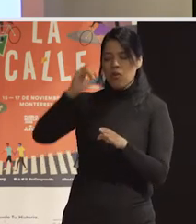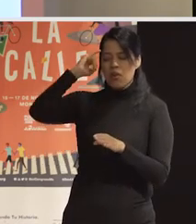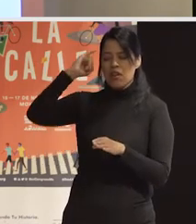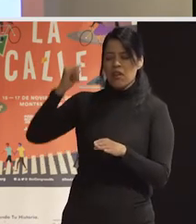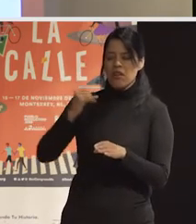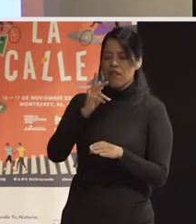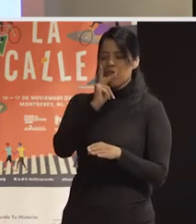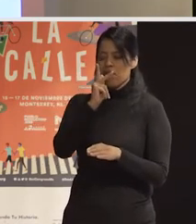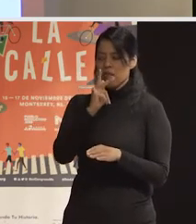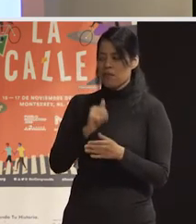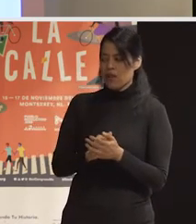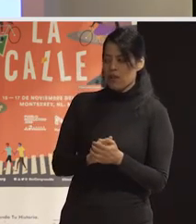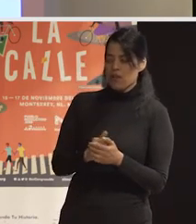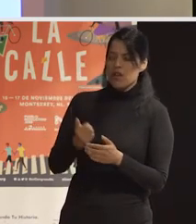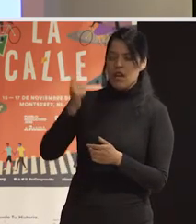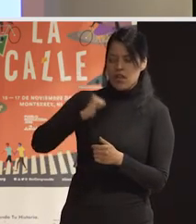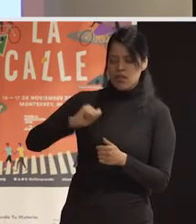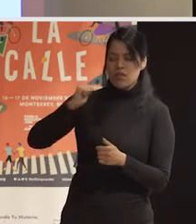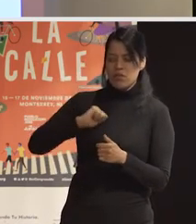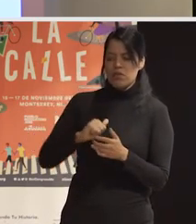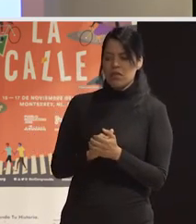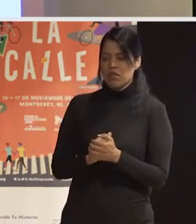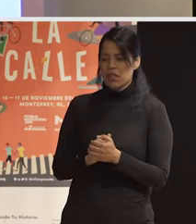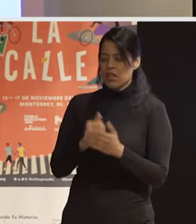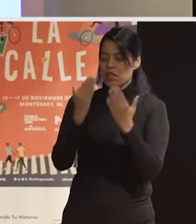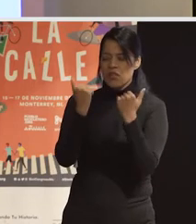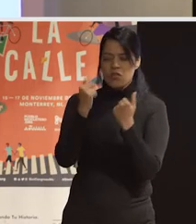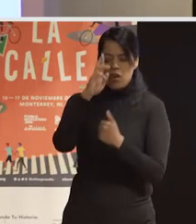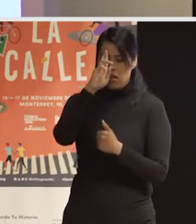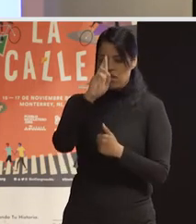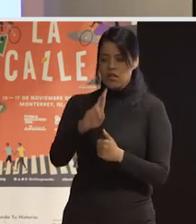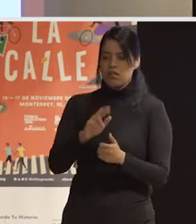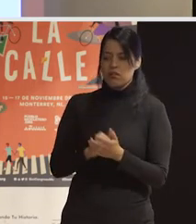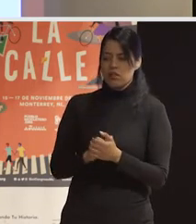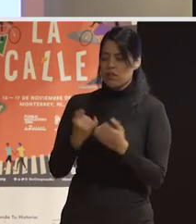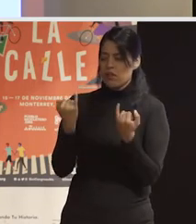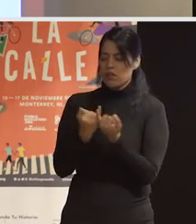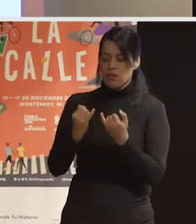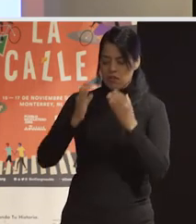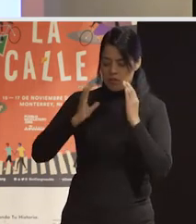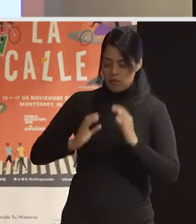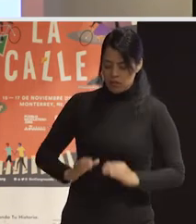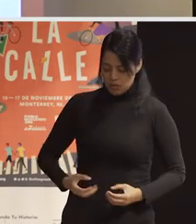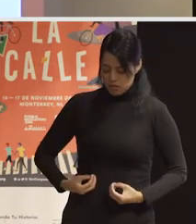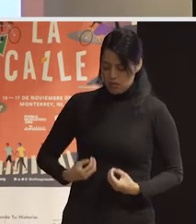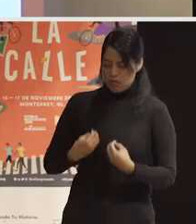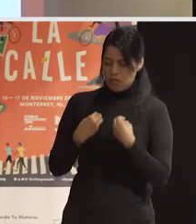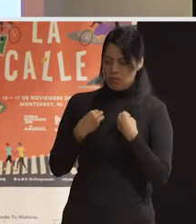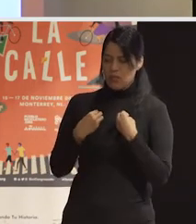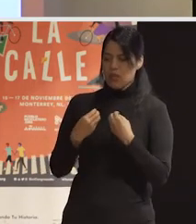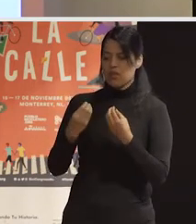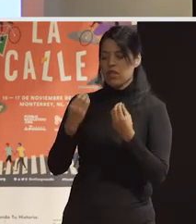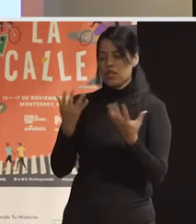o aprovechar no como un organismo para respetar así como nuestro cuerpo un organismo vivo y hecho de